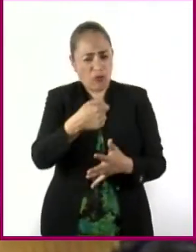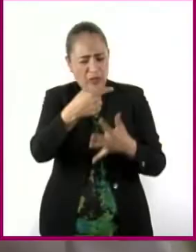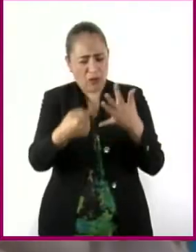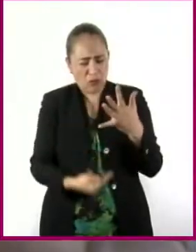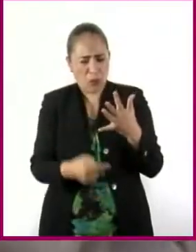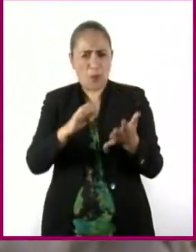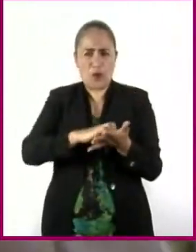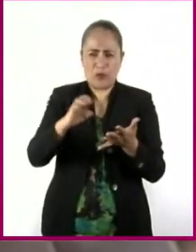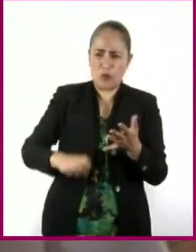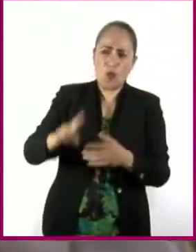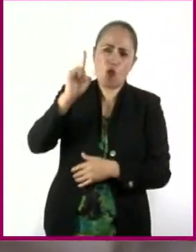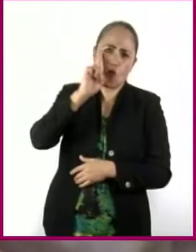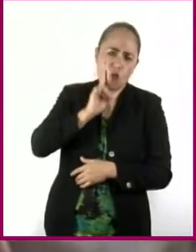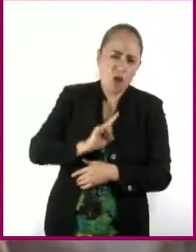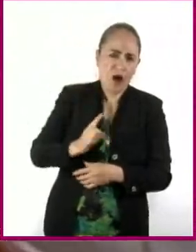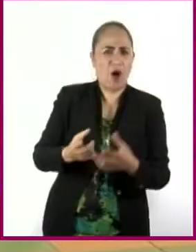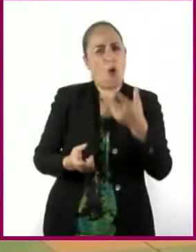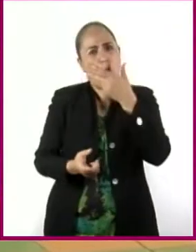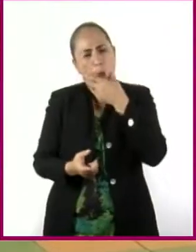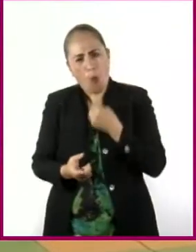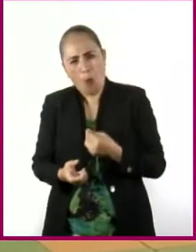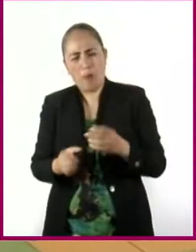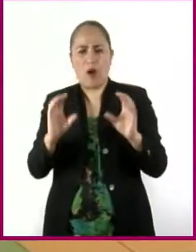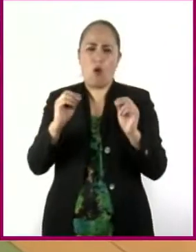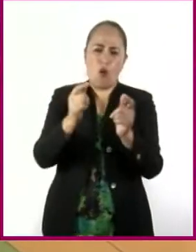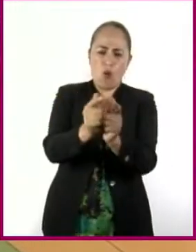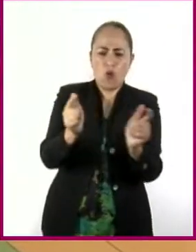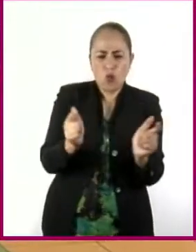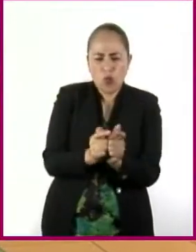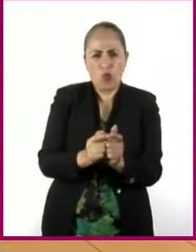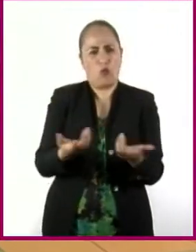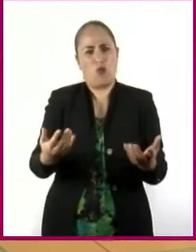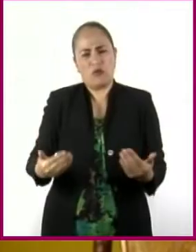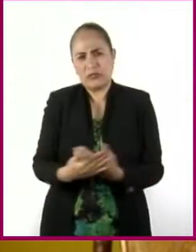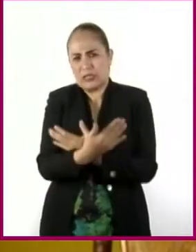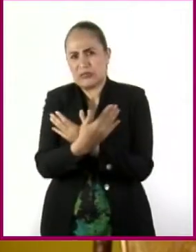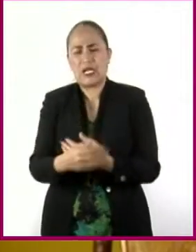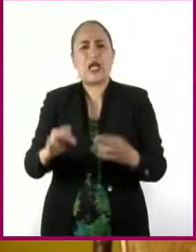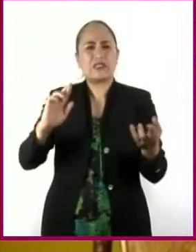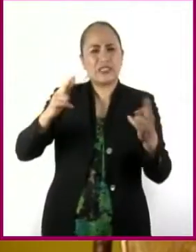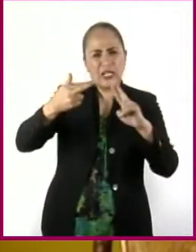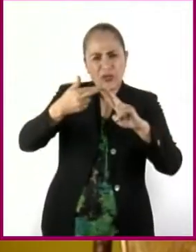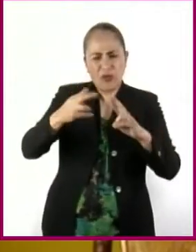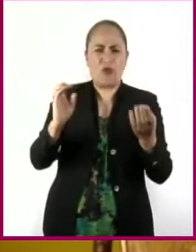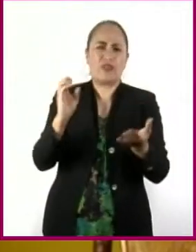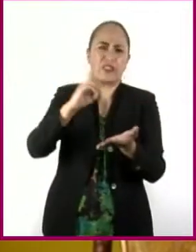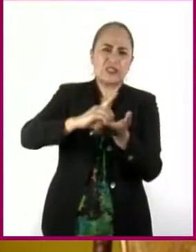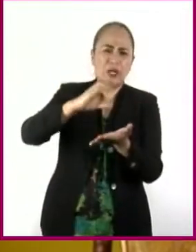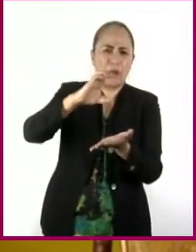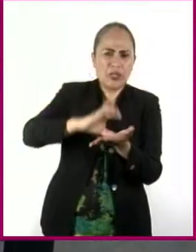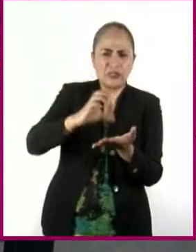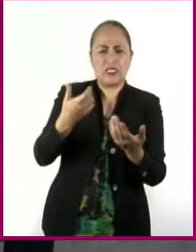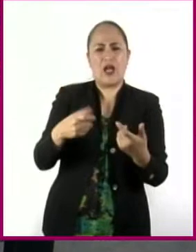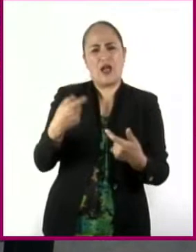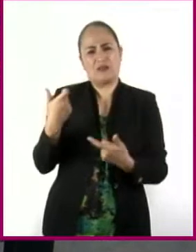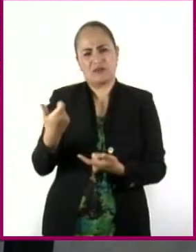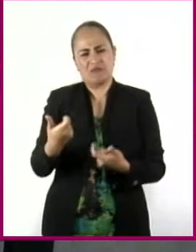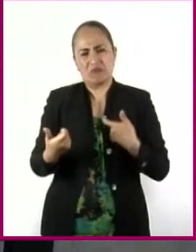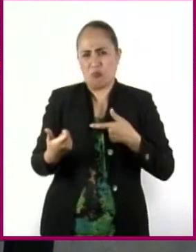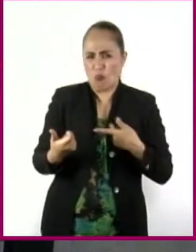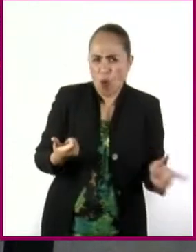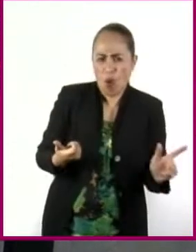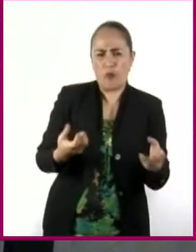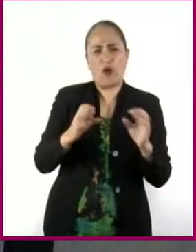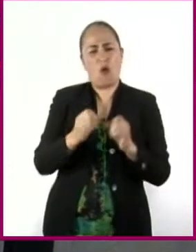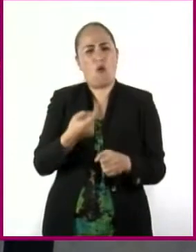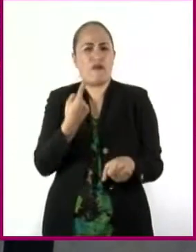ejemplo, por género o también por su origen étnico, por religión, discapacidad, condiciones socioeconómicas o estado de